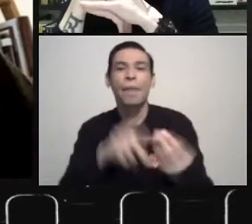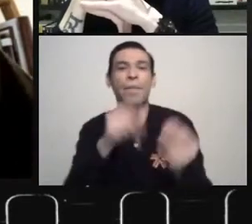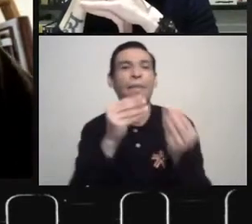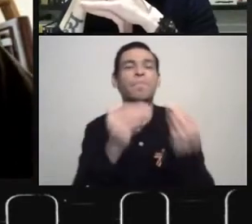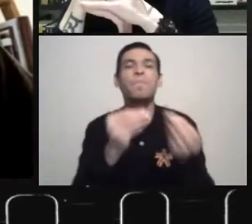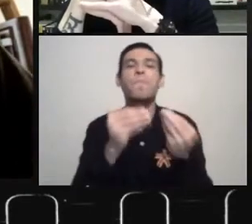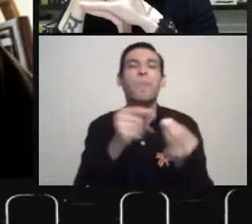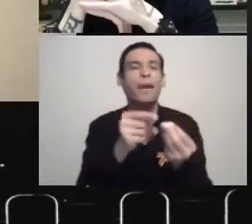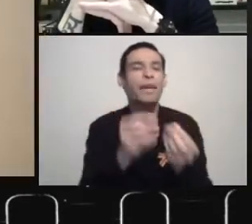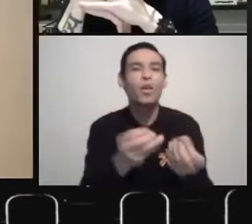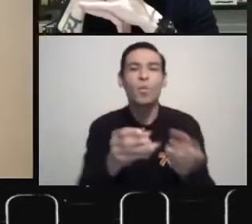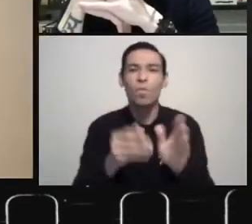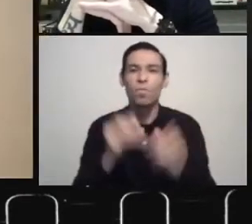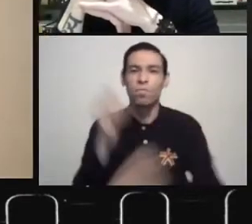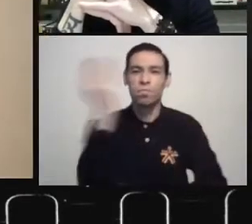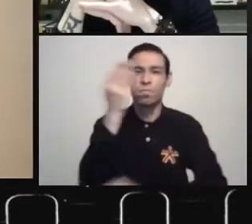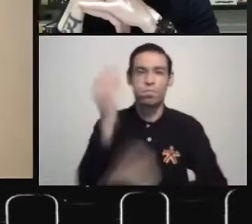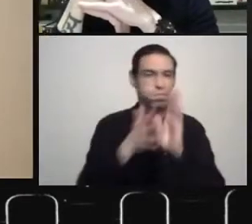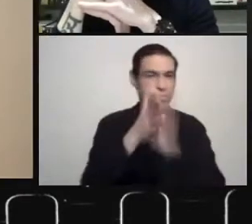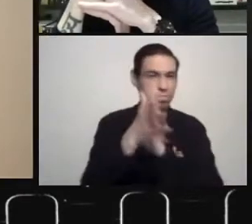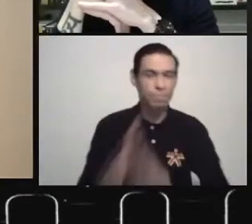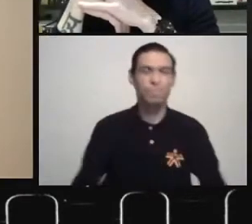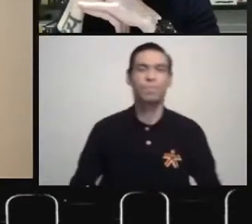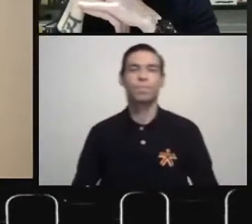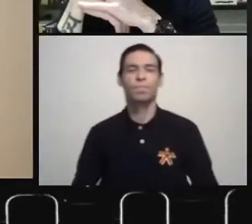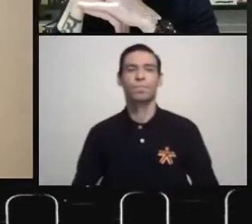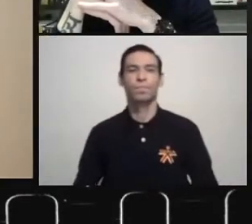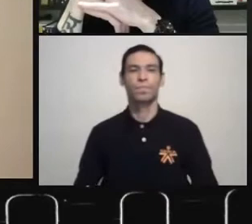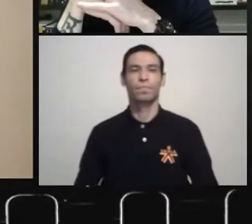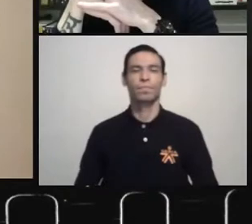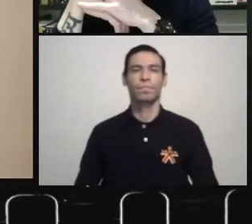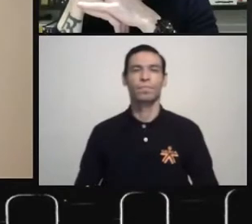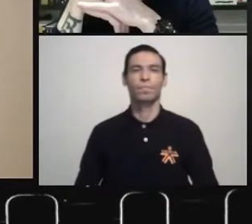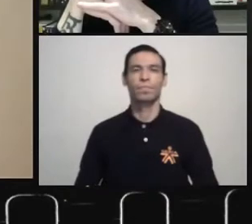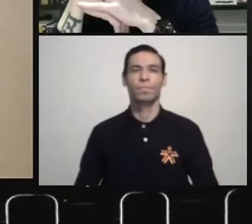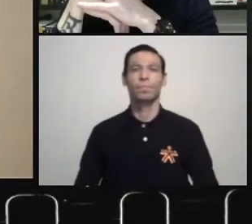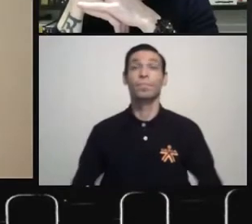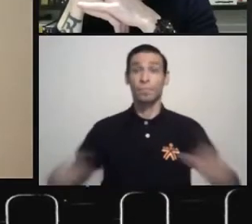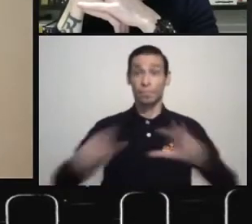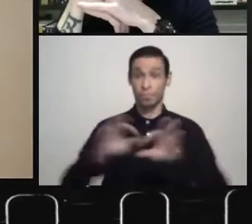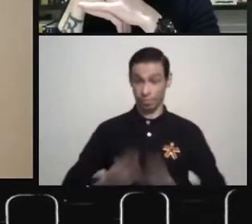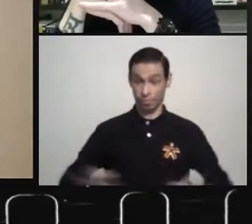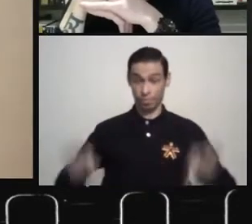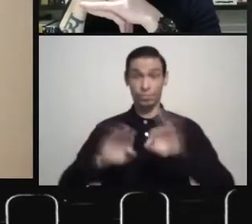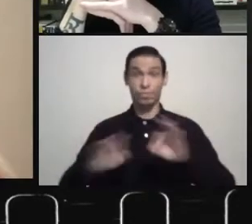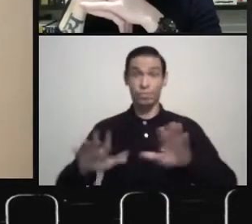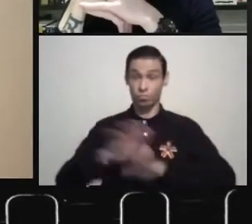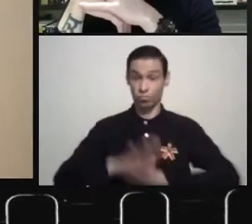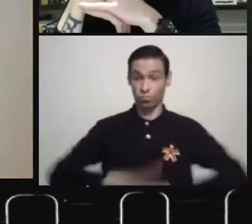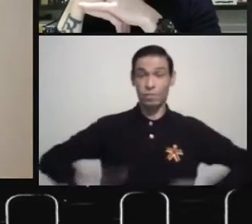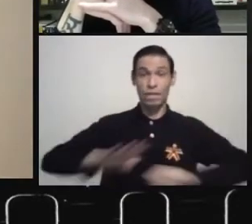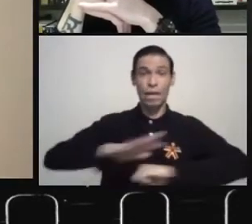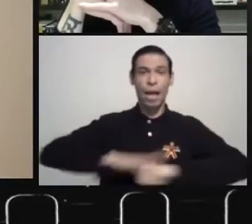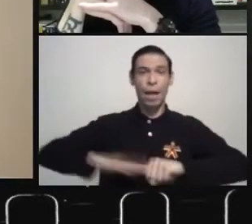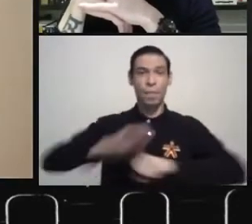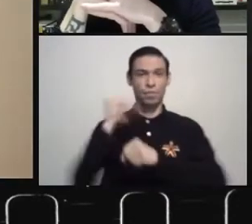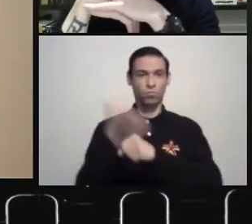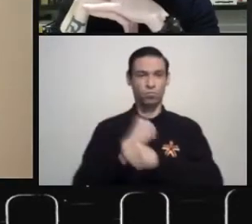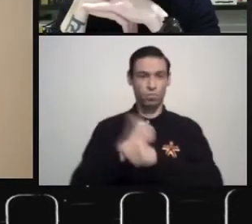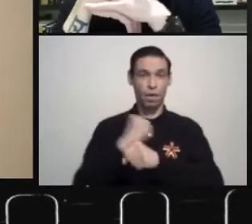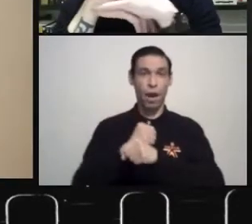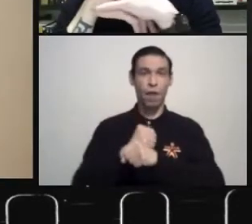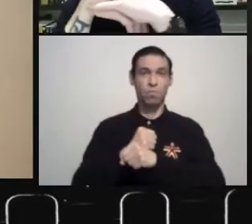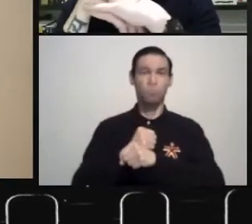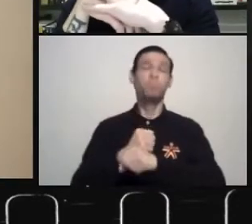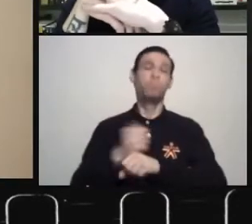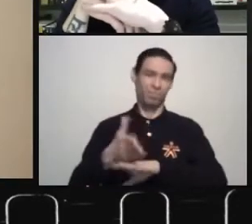Igual también cuando se logra un buen ambiente de trabajo se crean esas llaves, ¿no? Porque pues, Andrés comentaba ahorita que ustedes ya han trabajado juntos un par de